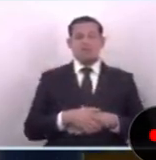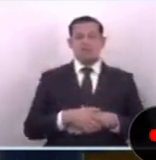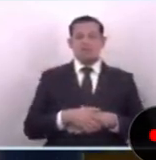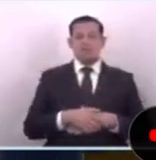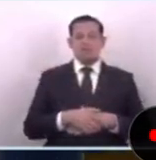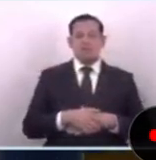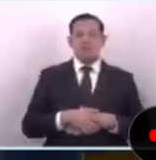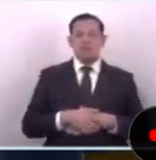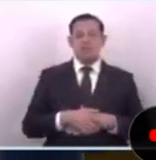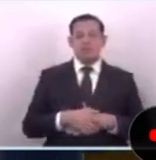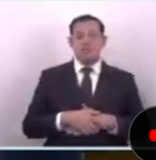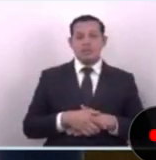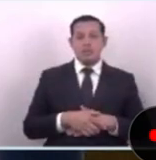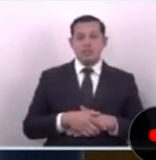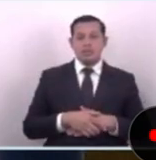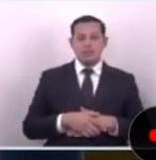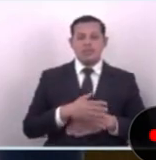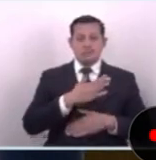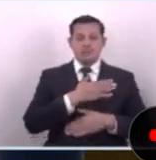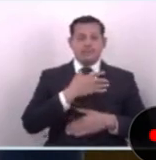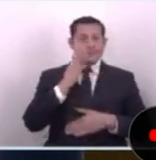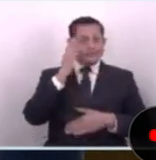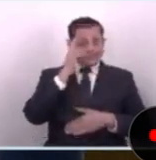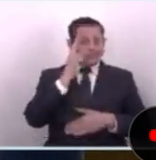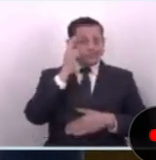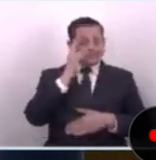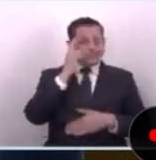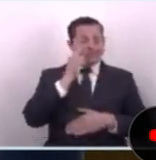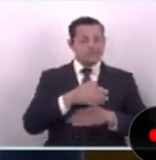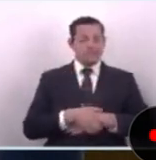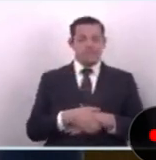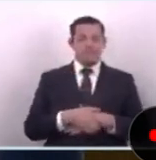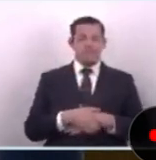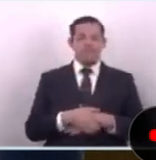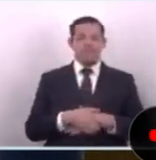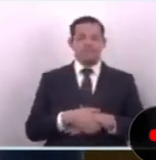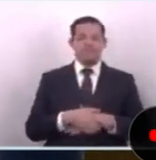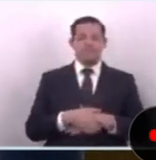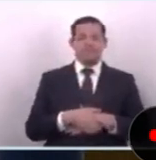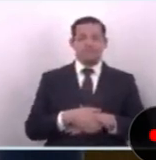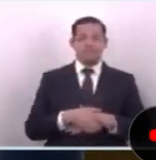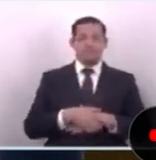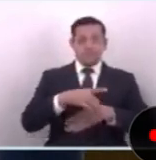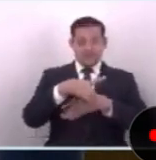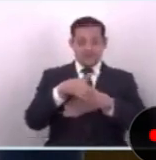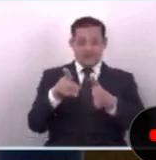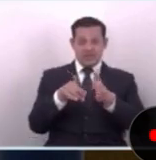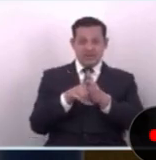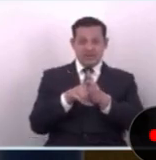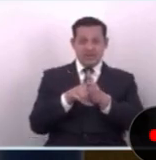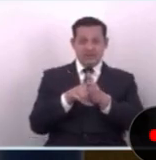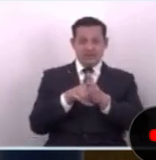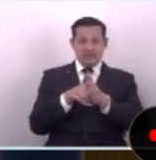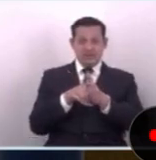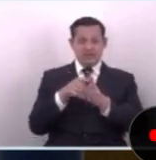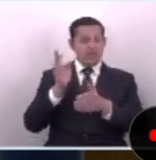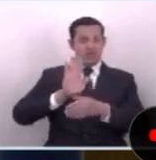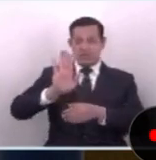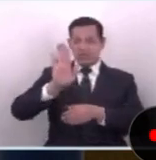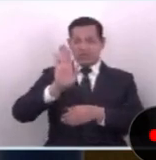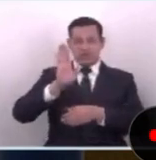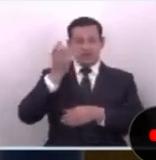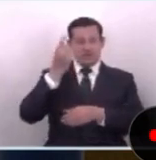dólares es que tienen razón los dipurratas nunca han entendido de qué se